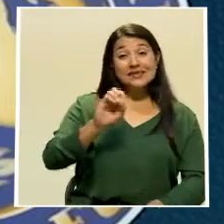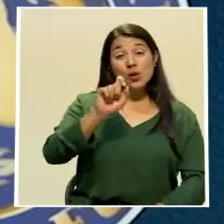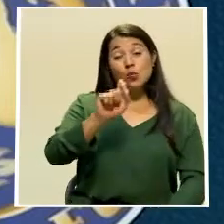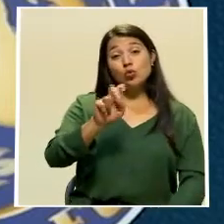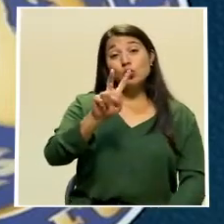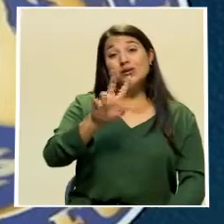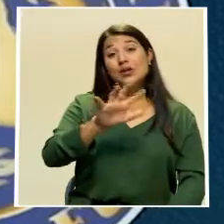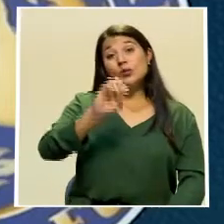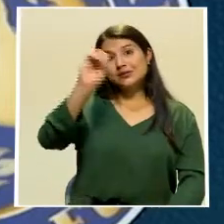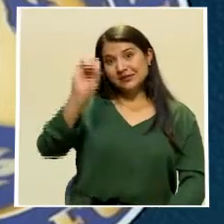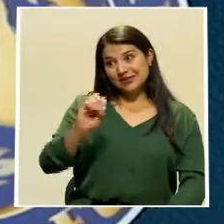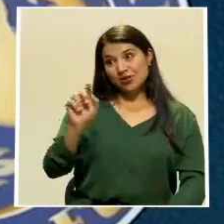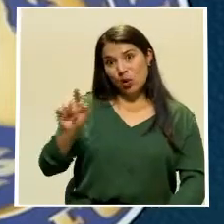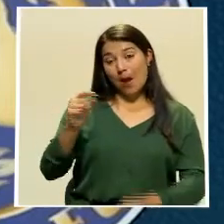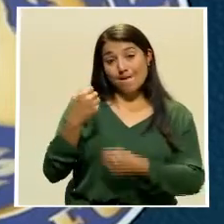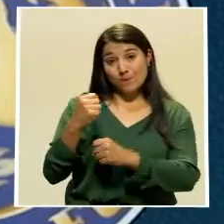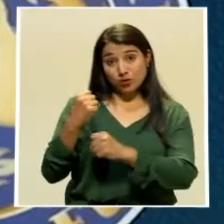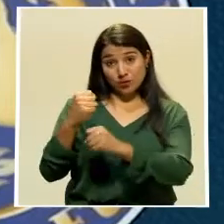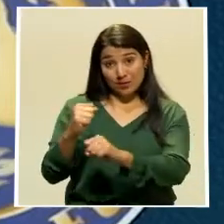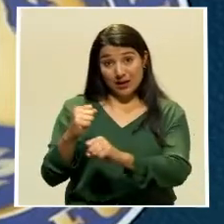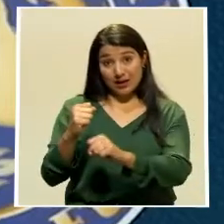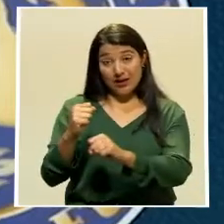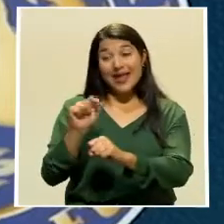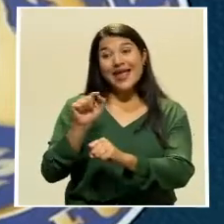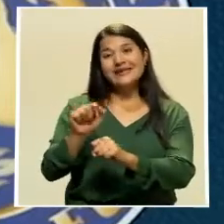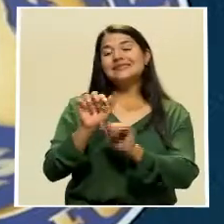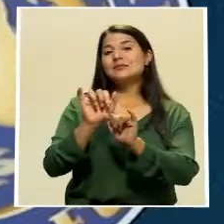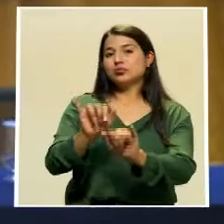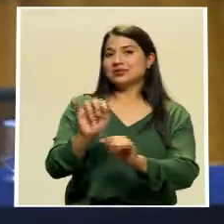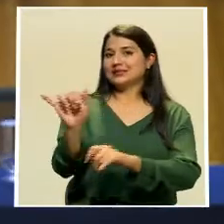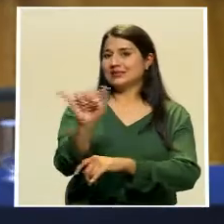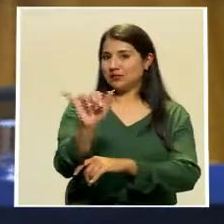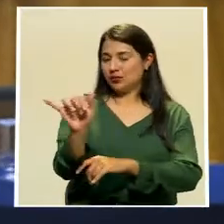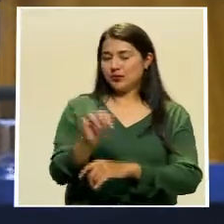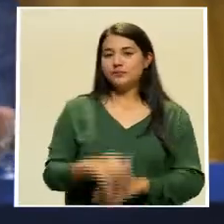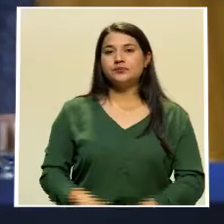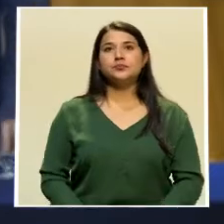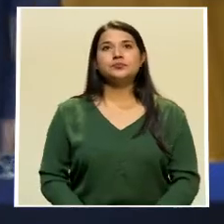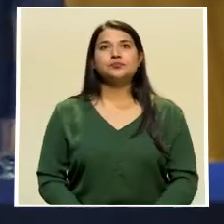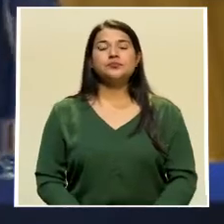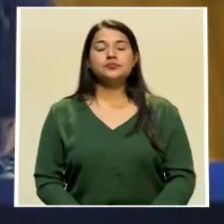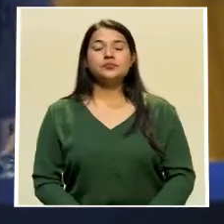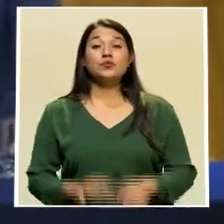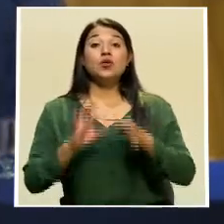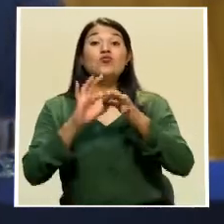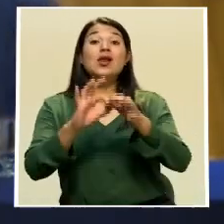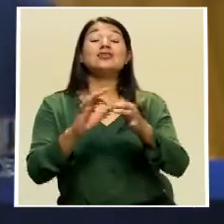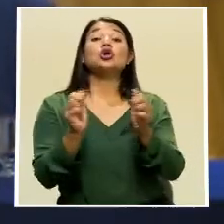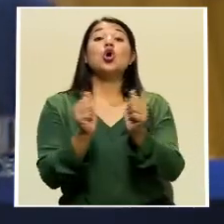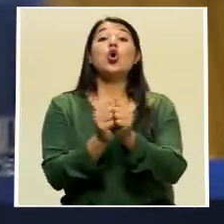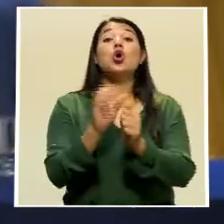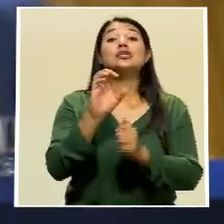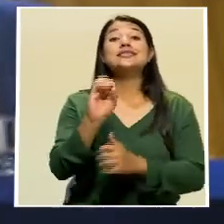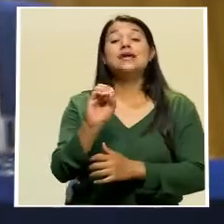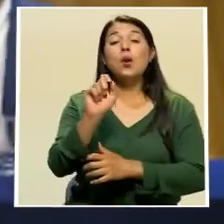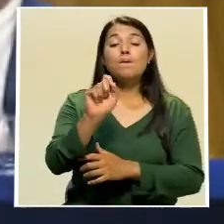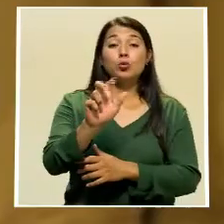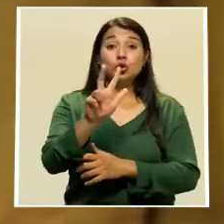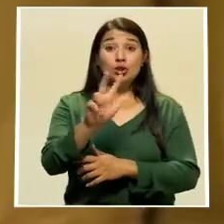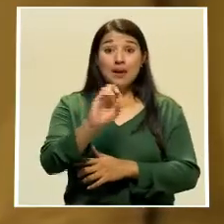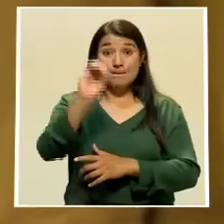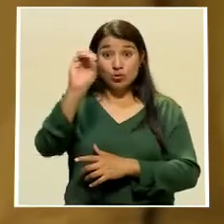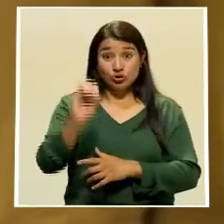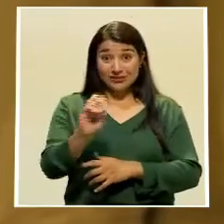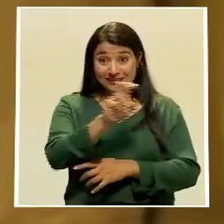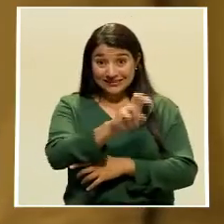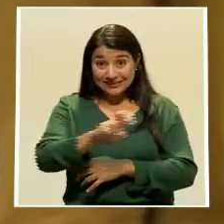a las municipalidades. Este impuesto se mantendrá. Con respecto al cobro del 0,3% a las transacciones bancarias,